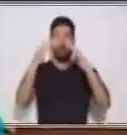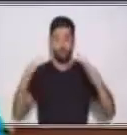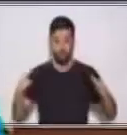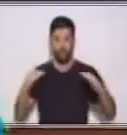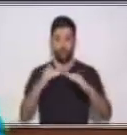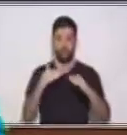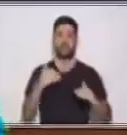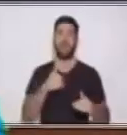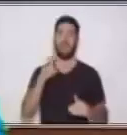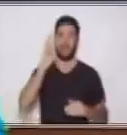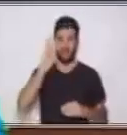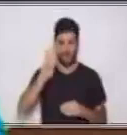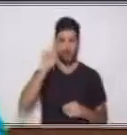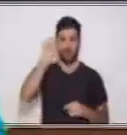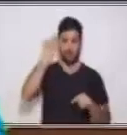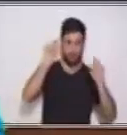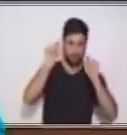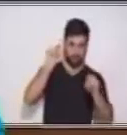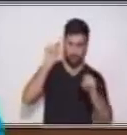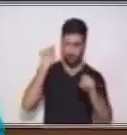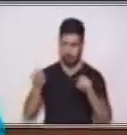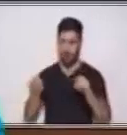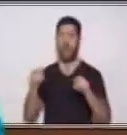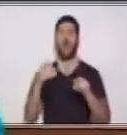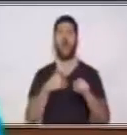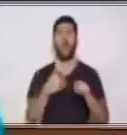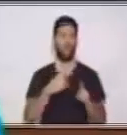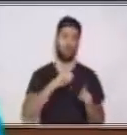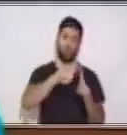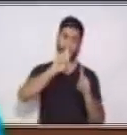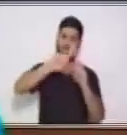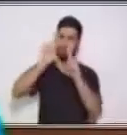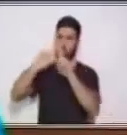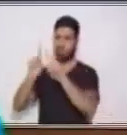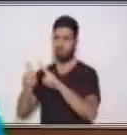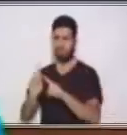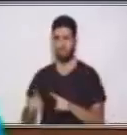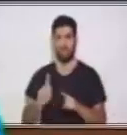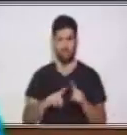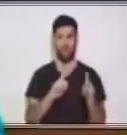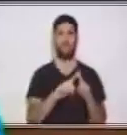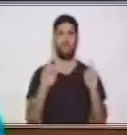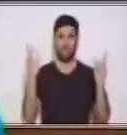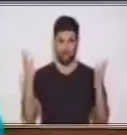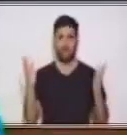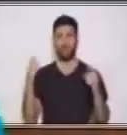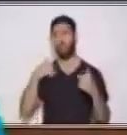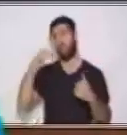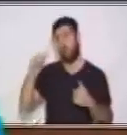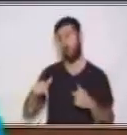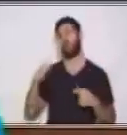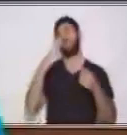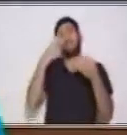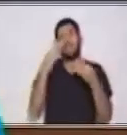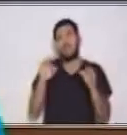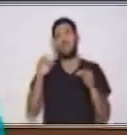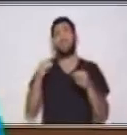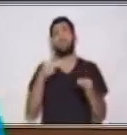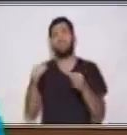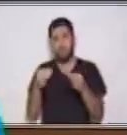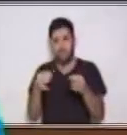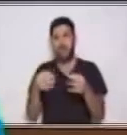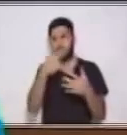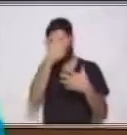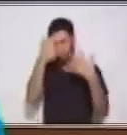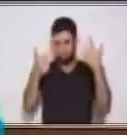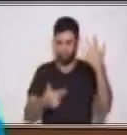tres lados. Y existen de varios tipos. Hoy vamos a conocer los distintos tipos de triángulos y cómo se hace lo que son